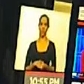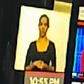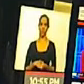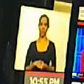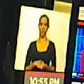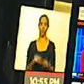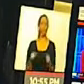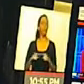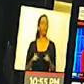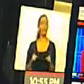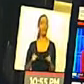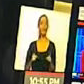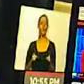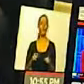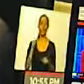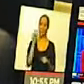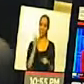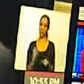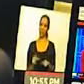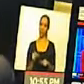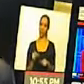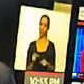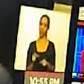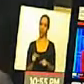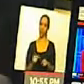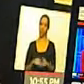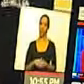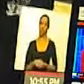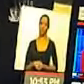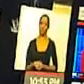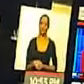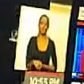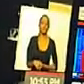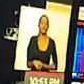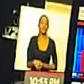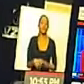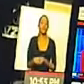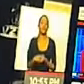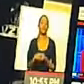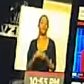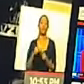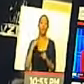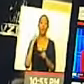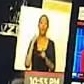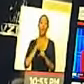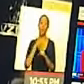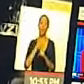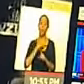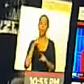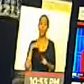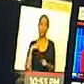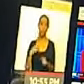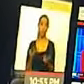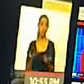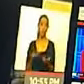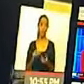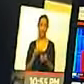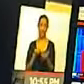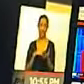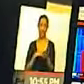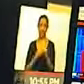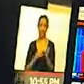Pero este personaje, el cual ha sido combatido por nosotros en el sentido de lo que ha significado